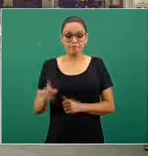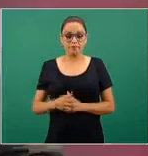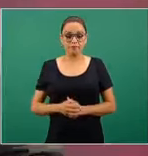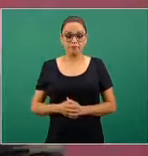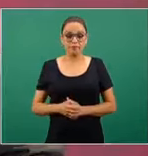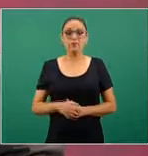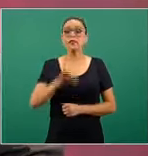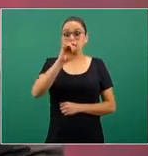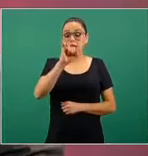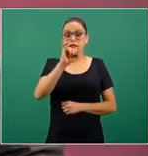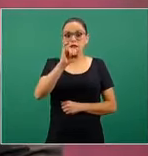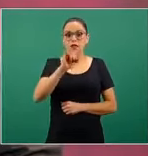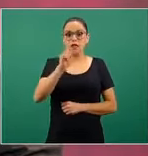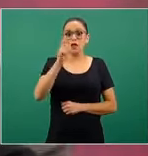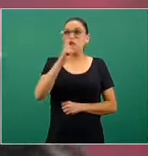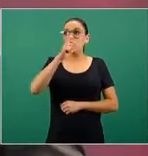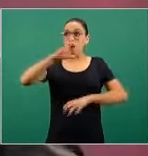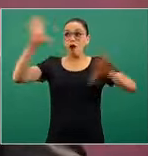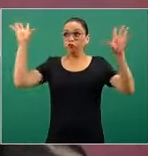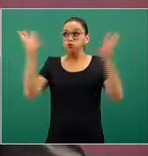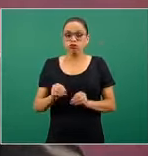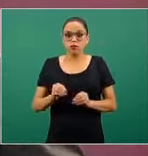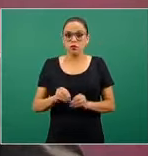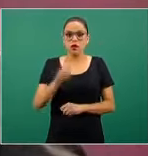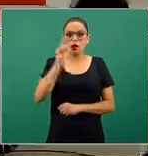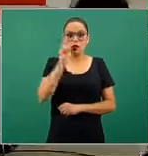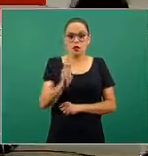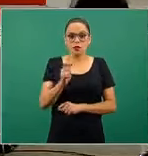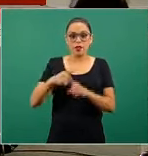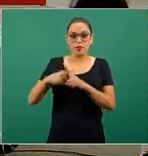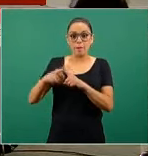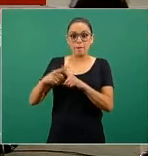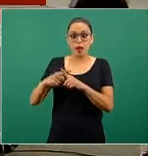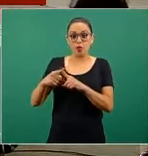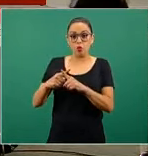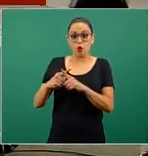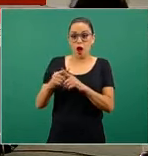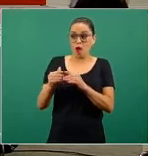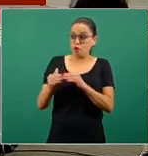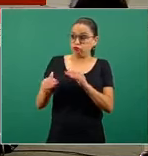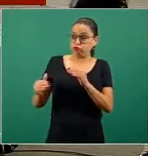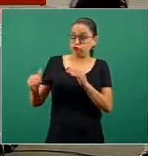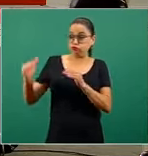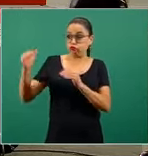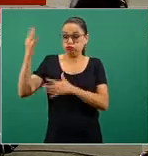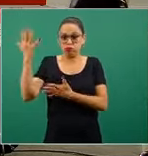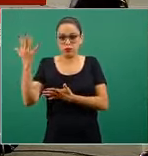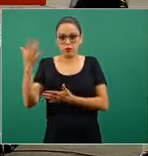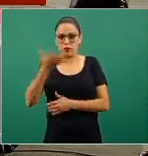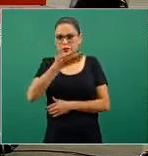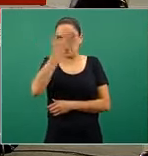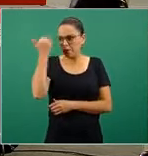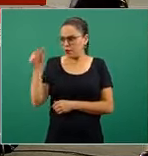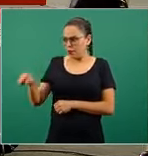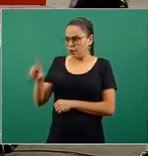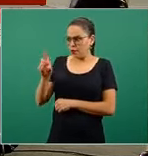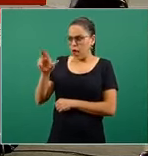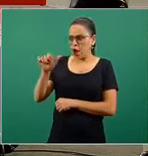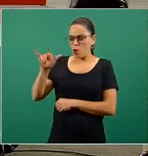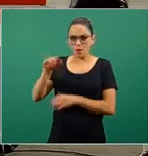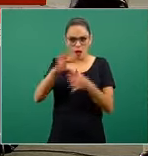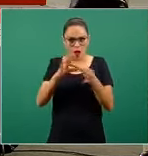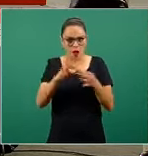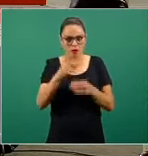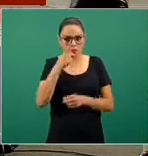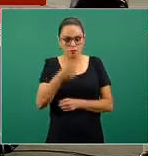la temperatura extrema. No sé si lo comentó el doctor Alomía. En Nuevo León y Tamaulipas, pues es donde entró